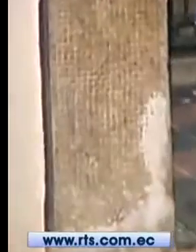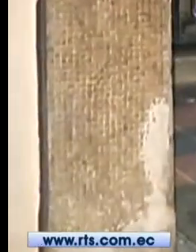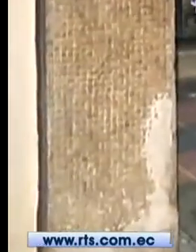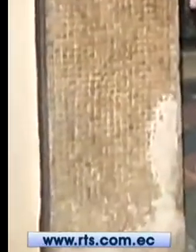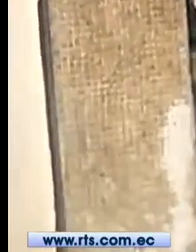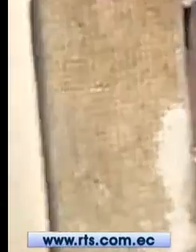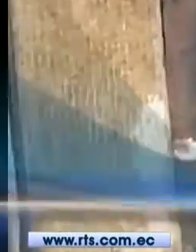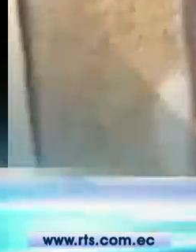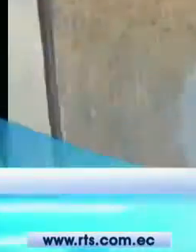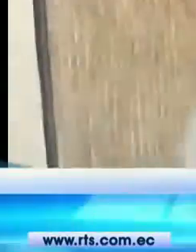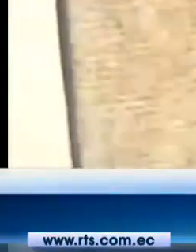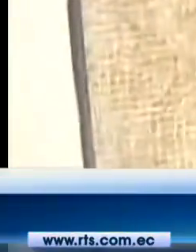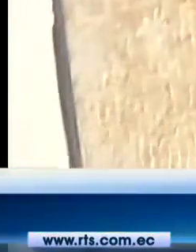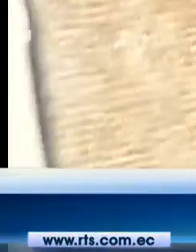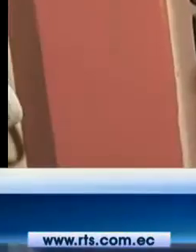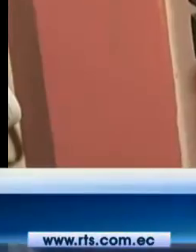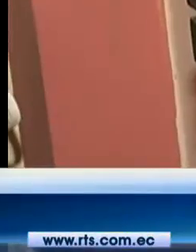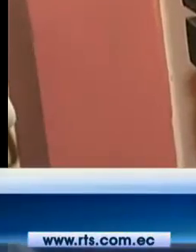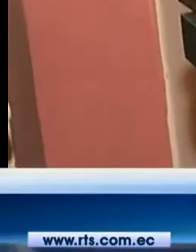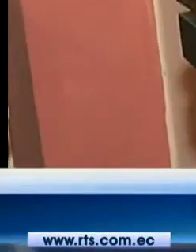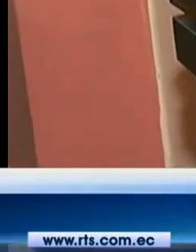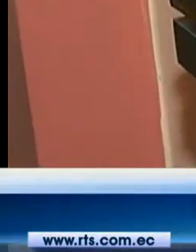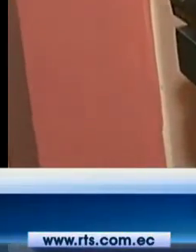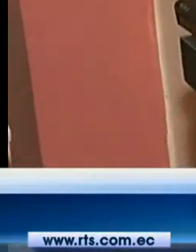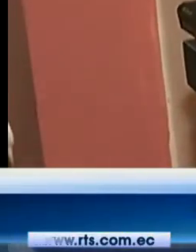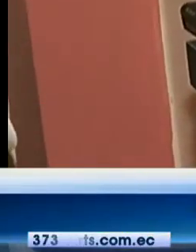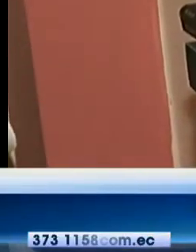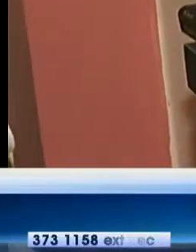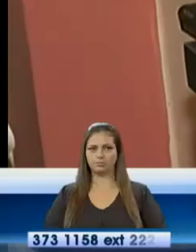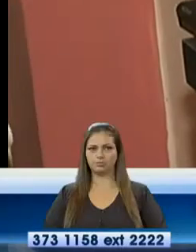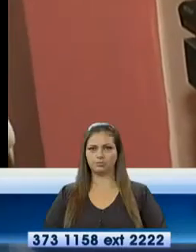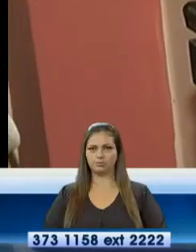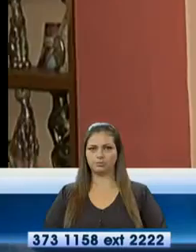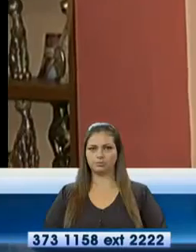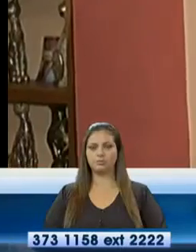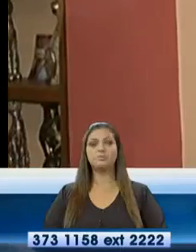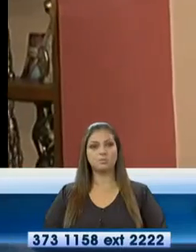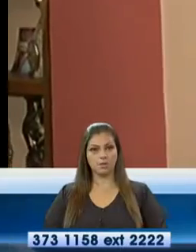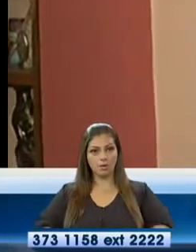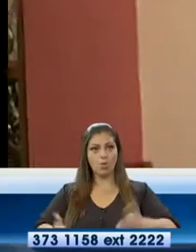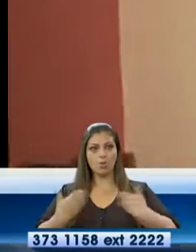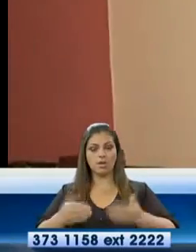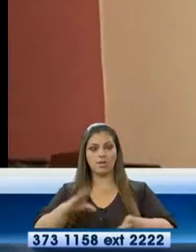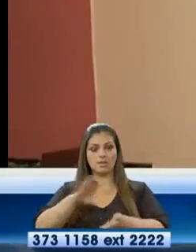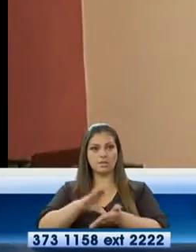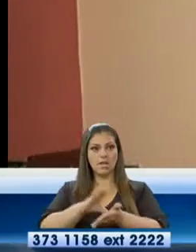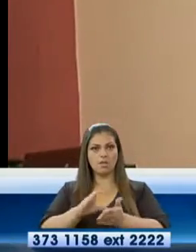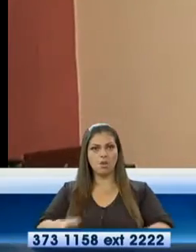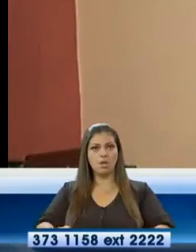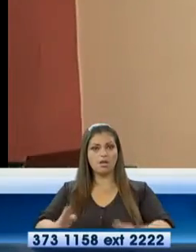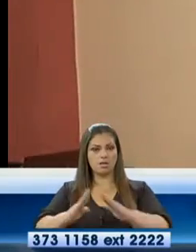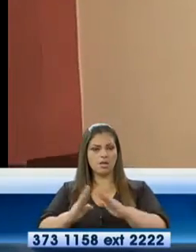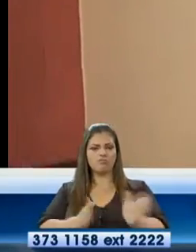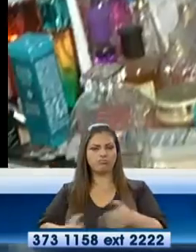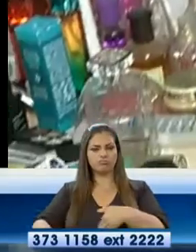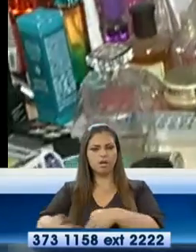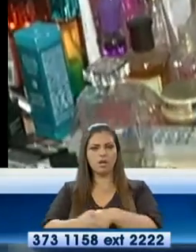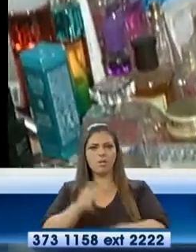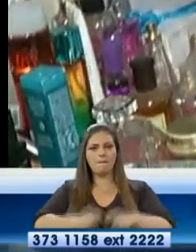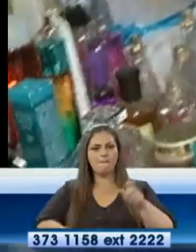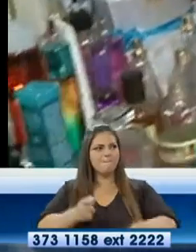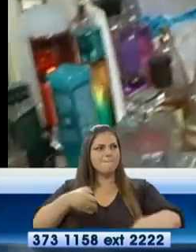afectadas que en pocos minutos se llevaron 3 televisores de 40 pulgadas, un equipo de sonido de último modelo